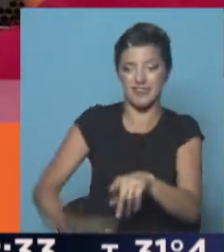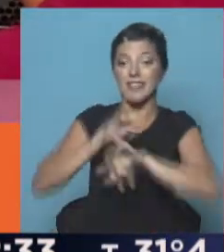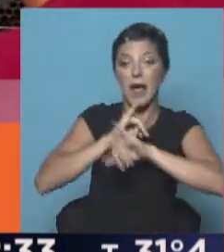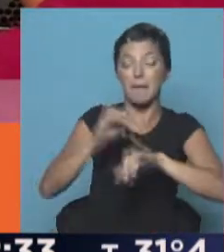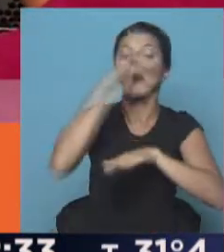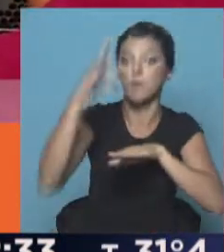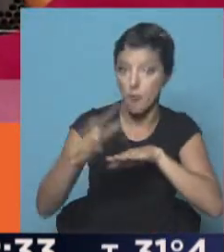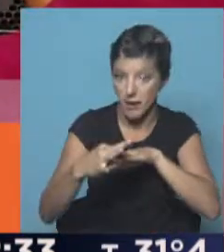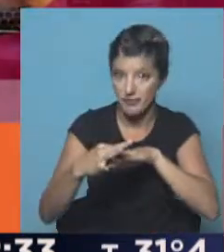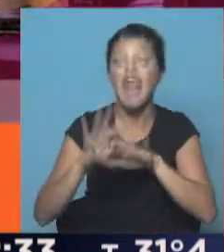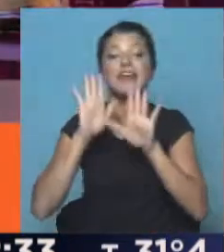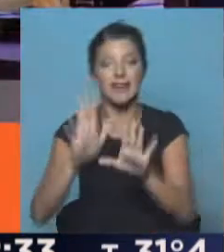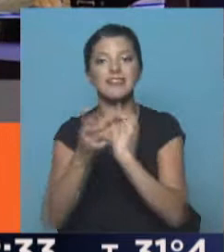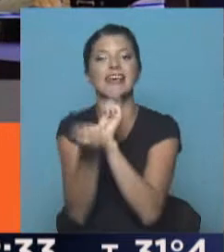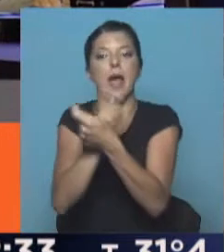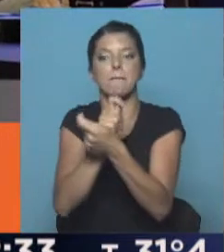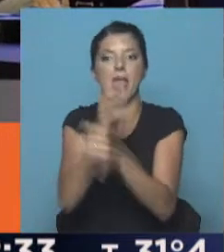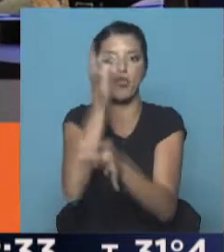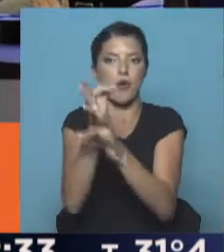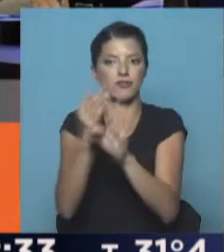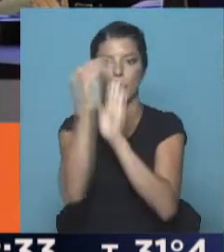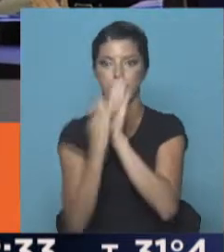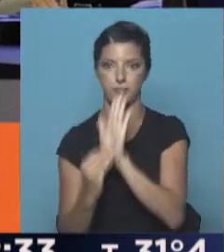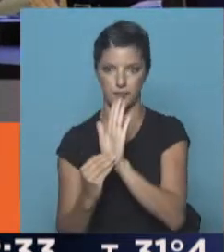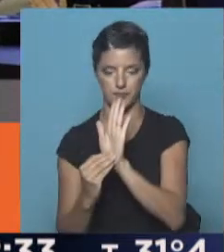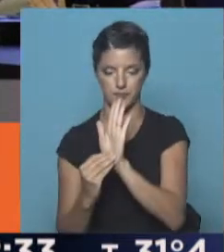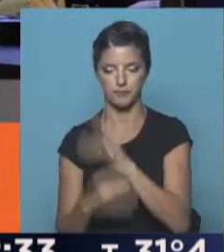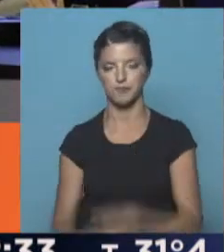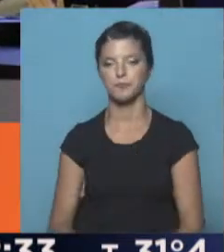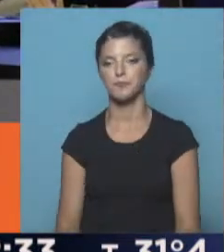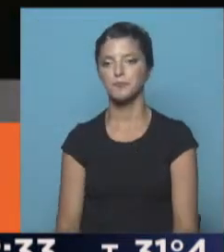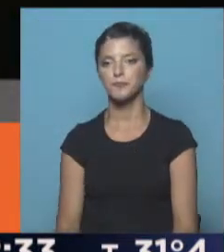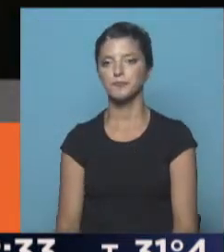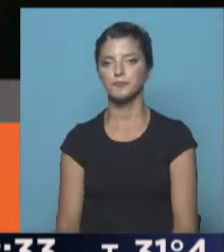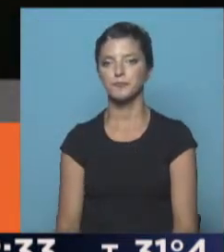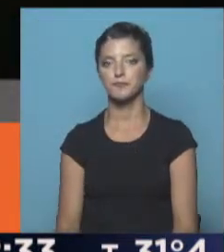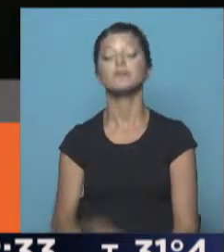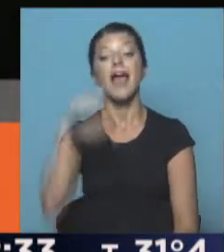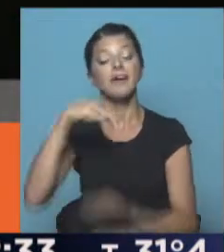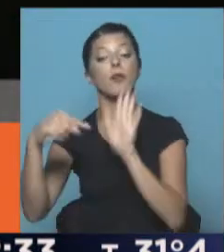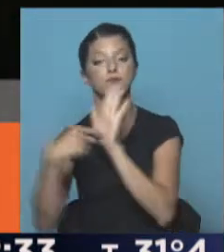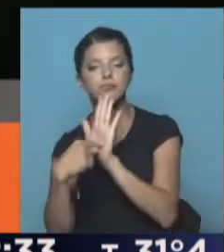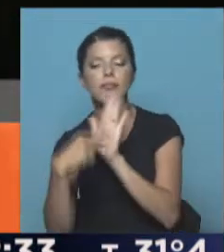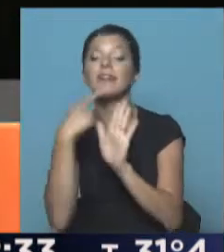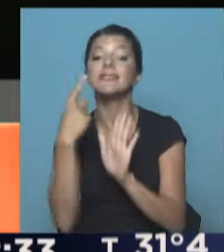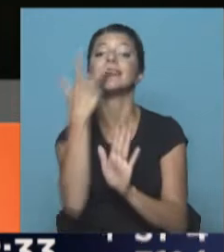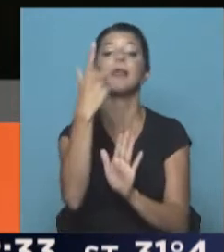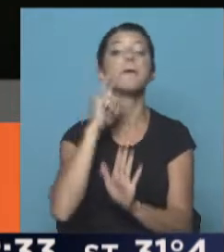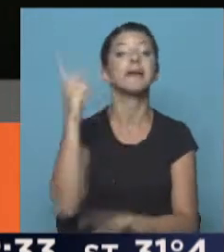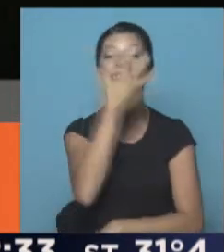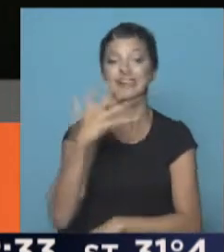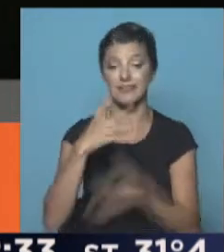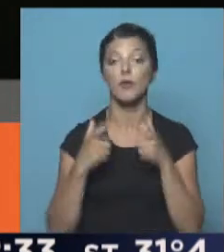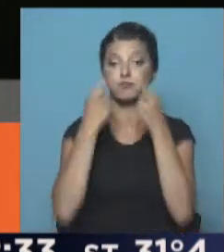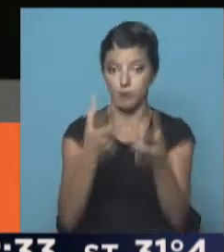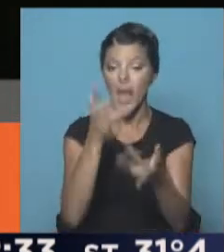completaría así la reforma educativa entre otras cosas y la norma establece que se entregarán tres mil 500 becas